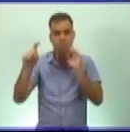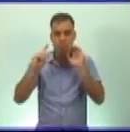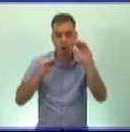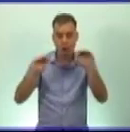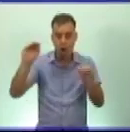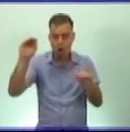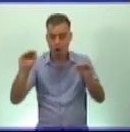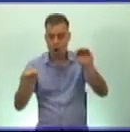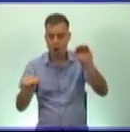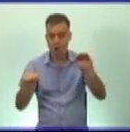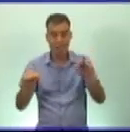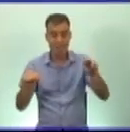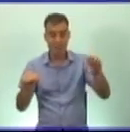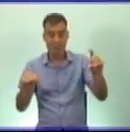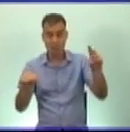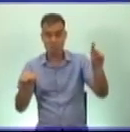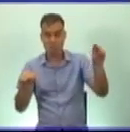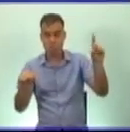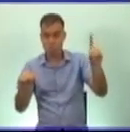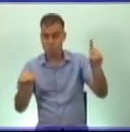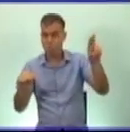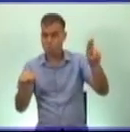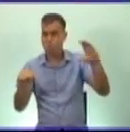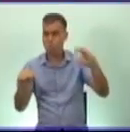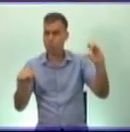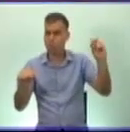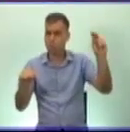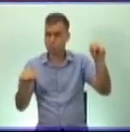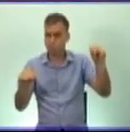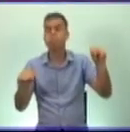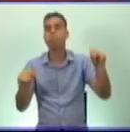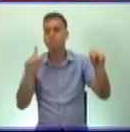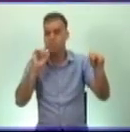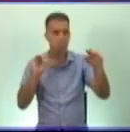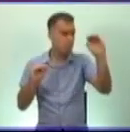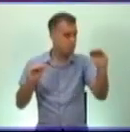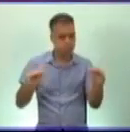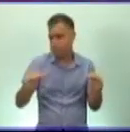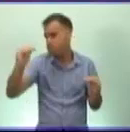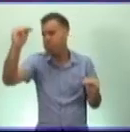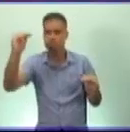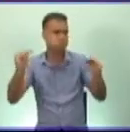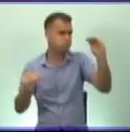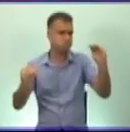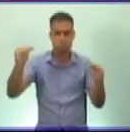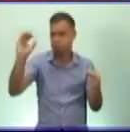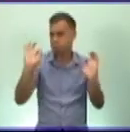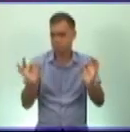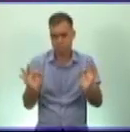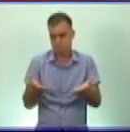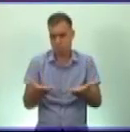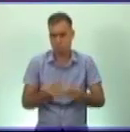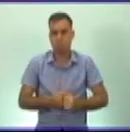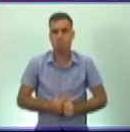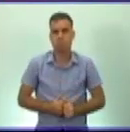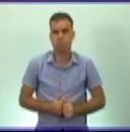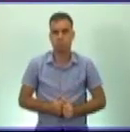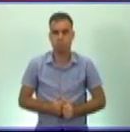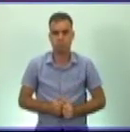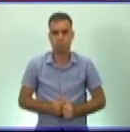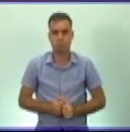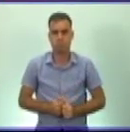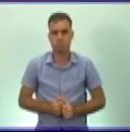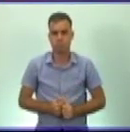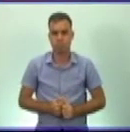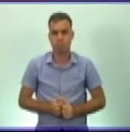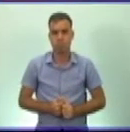sin reducción y viceversa. Siempre tiene que haber una especie que pierde electrones para que haya otra especie que los gane.